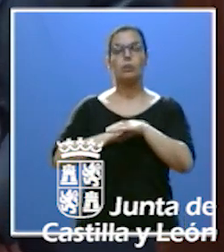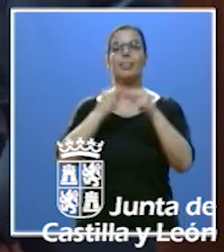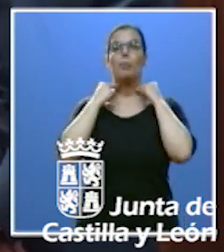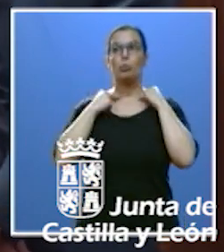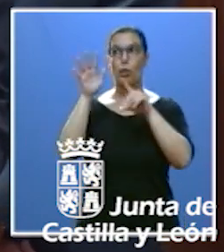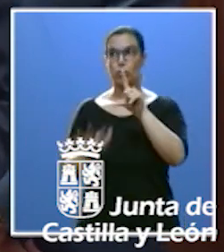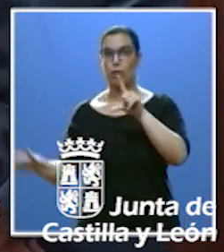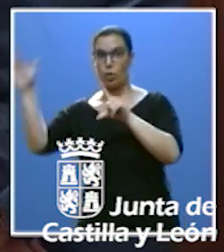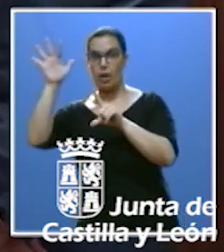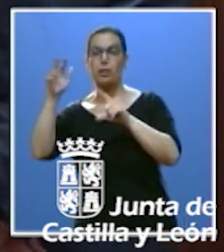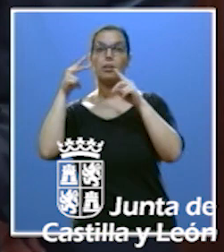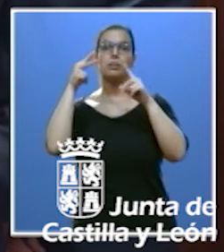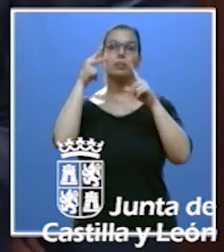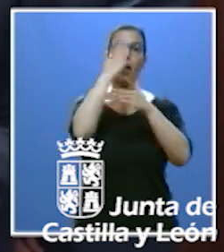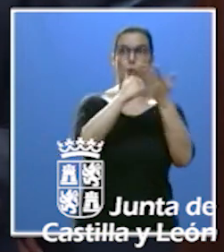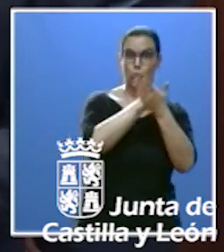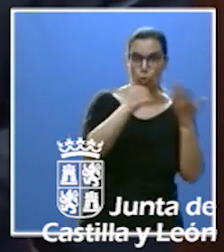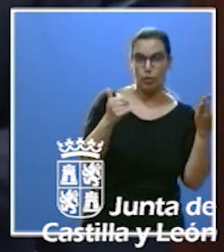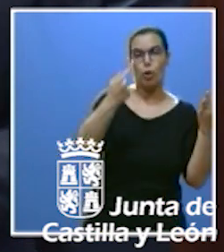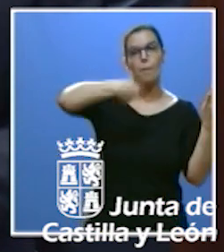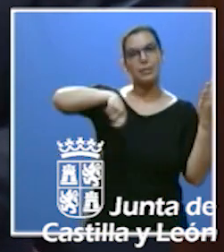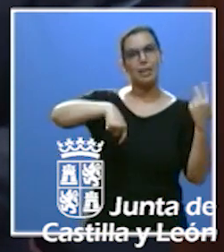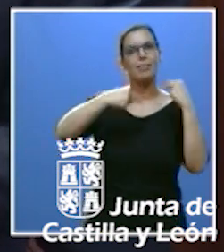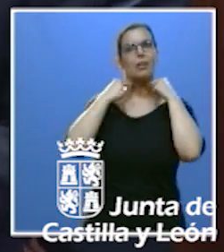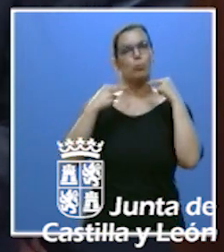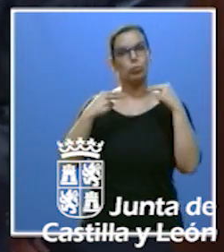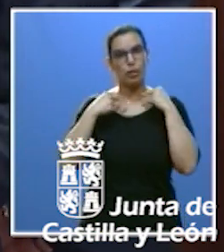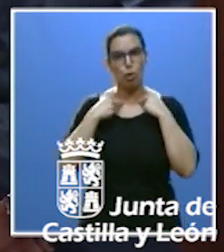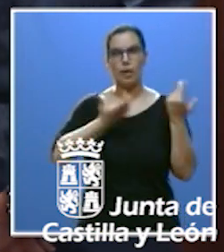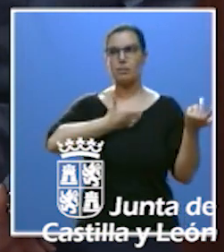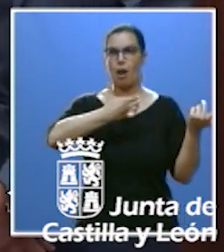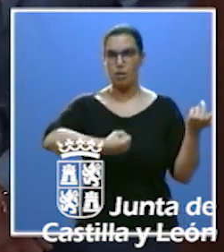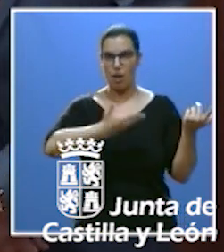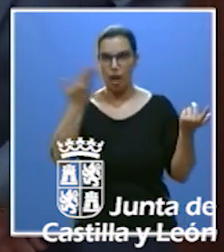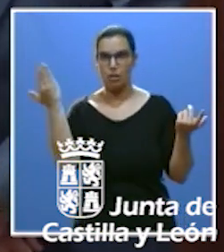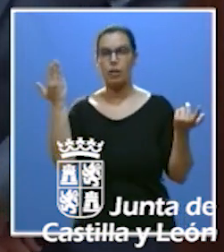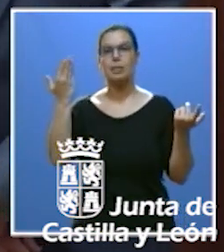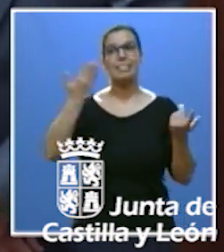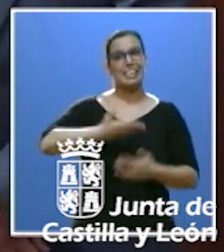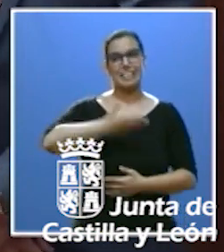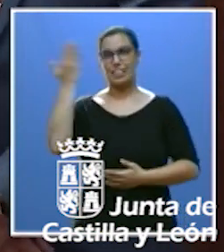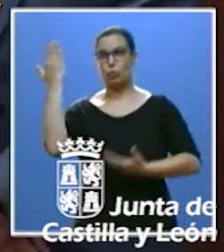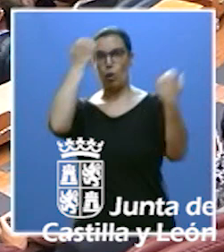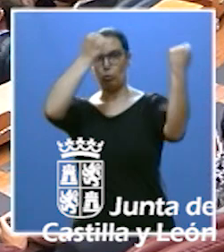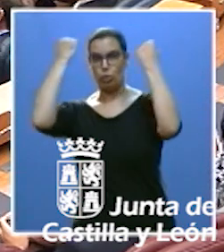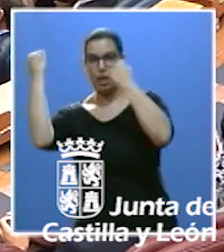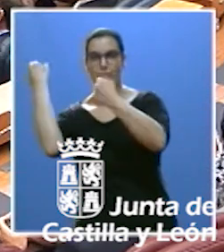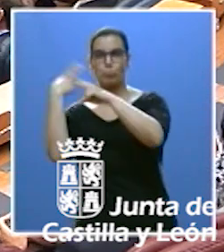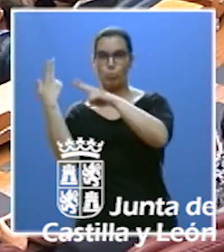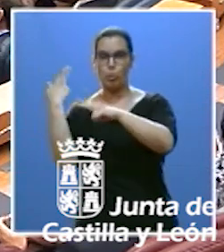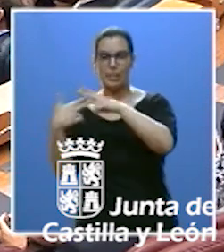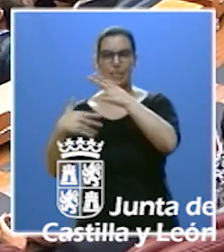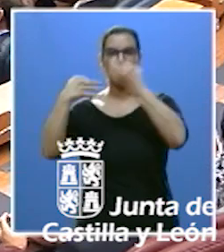y autonómicos, presidentes de diputaciones, alcaldes, resto de autoridades